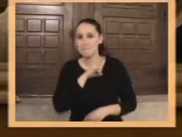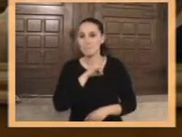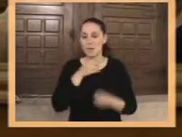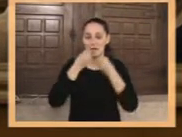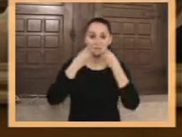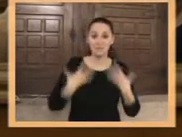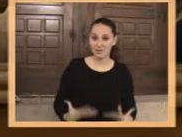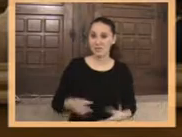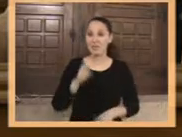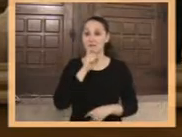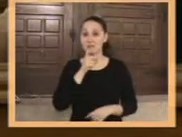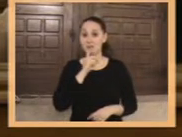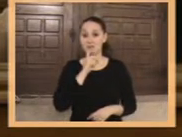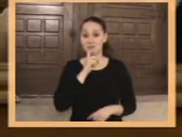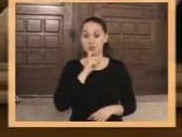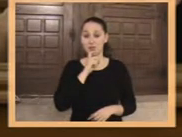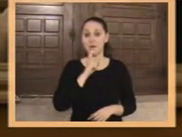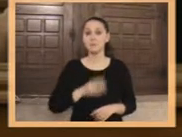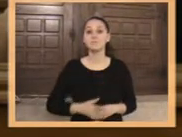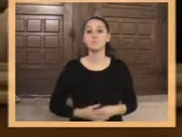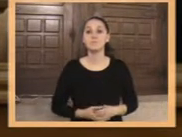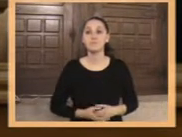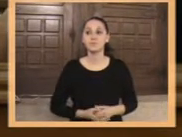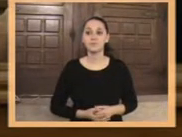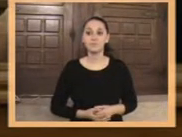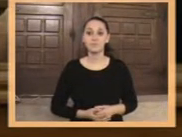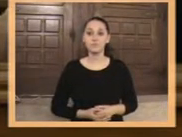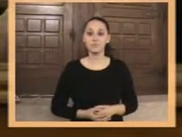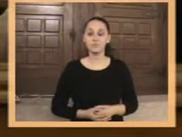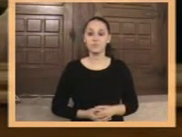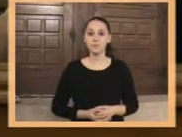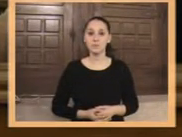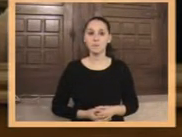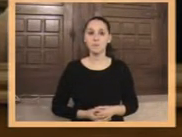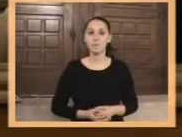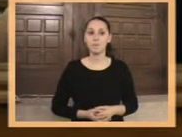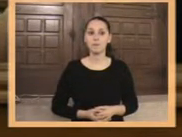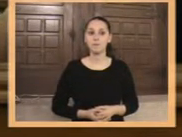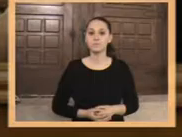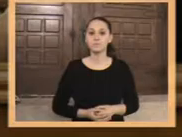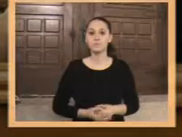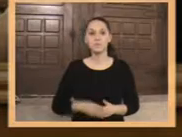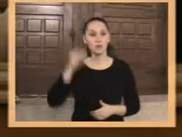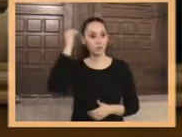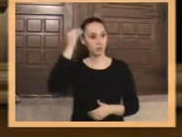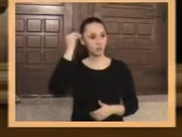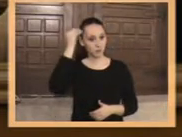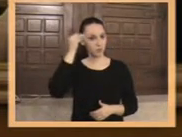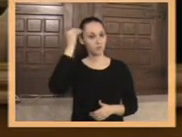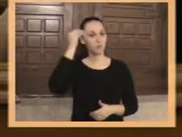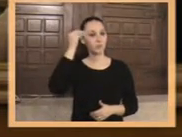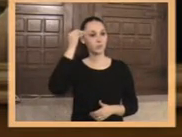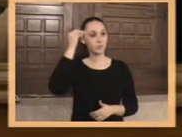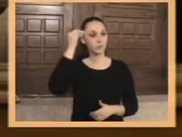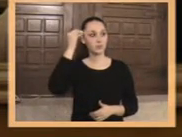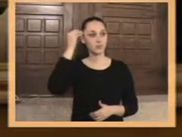Siempre nos quedarán las alegaciones, ¿no? De la posterior aprobación, ¿no? Pero considero que precisamente no